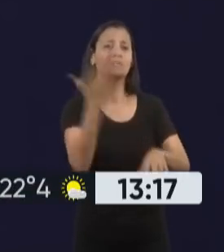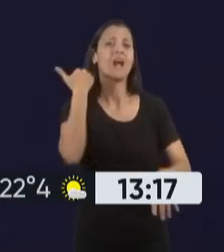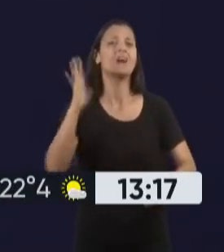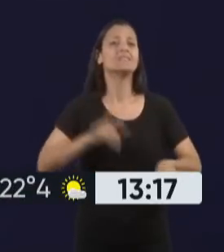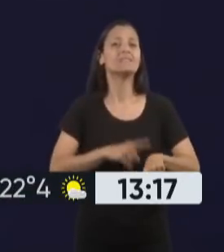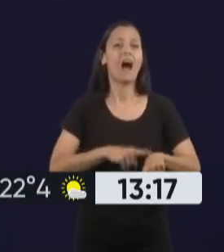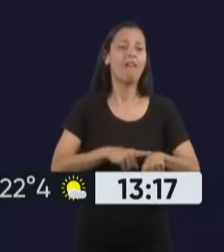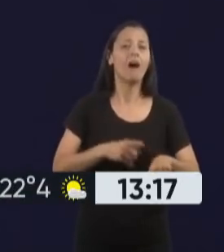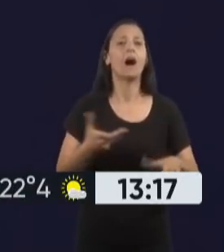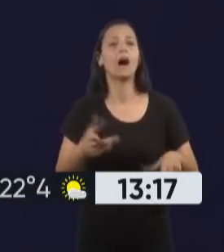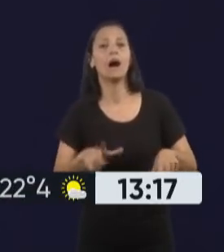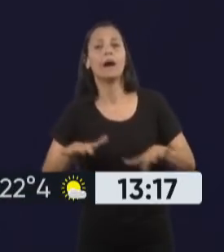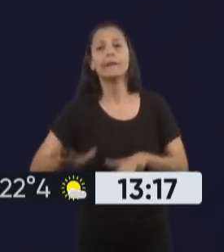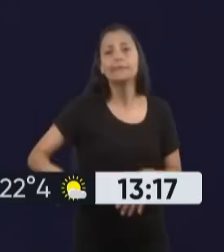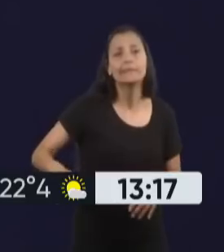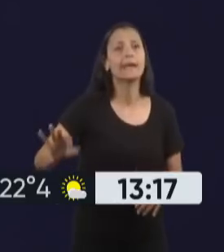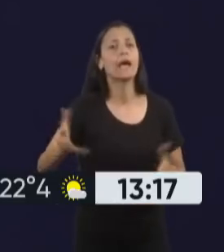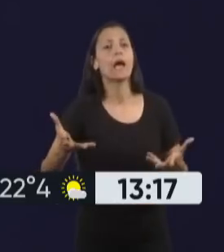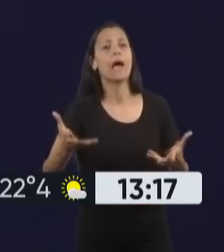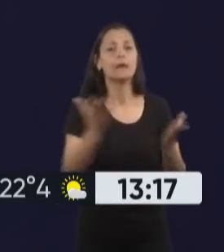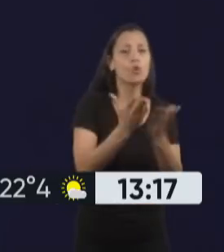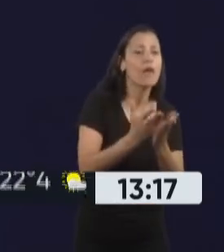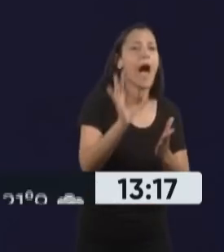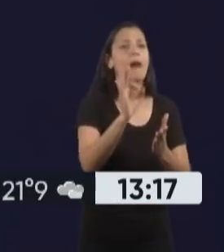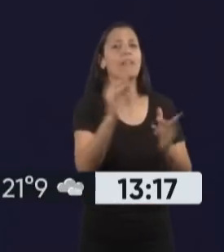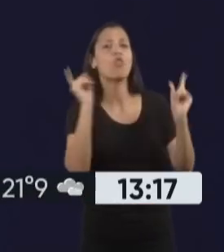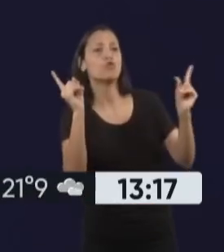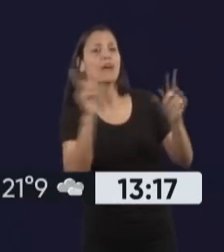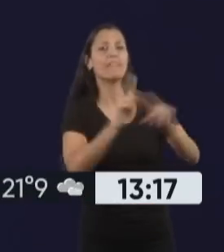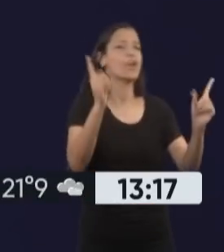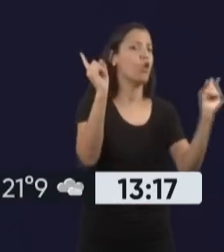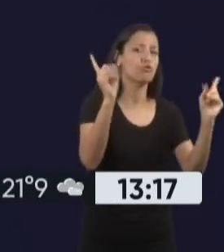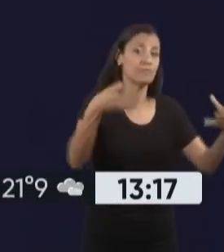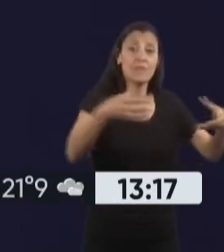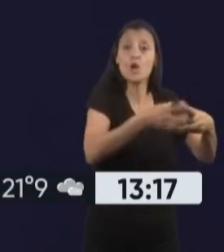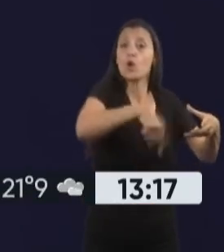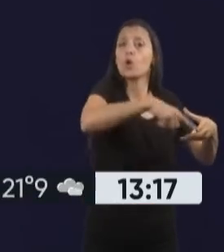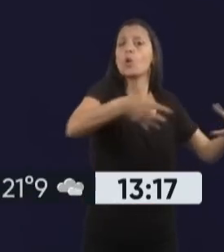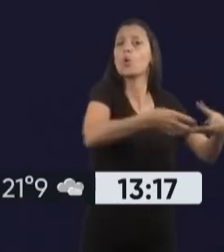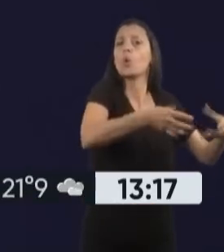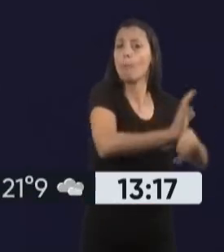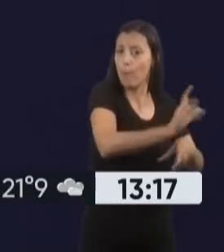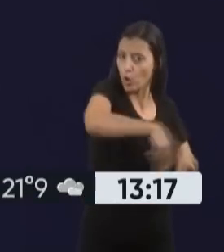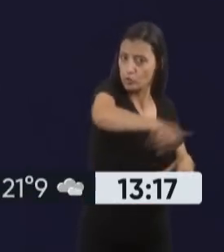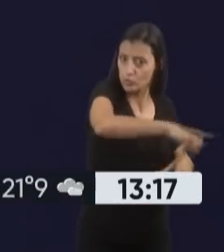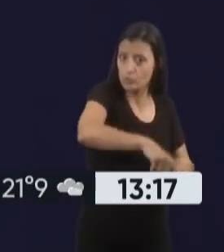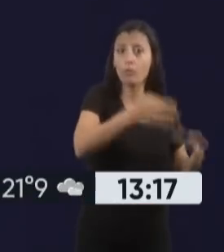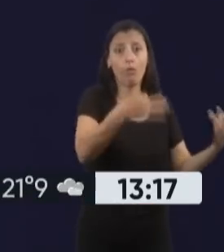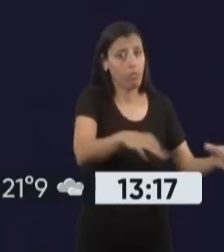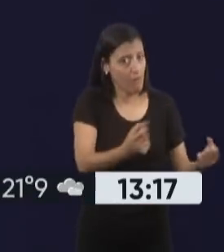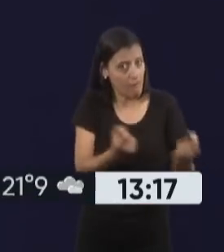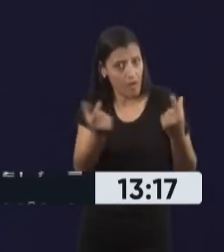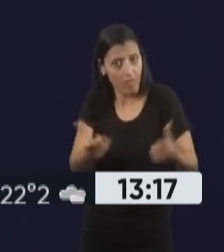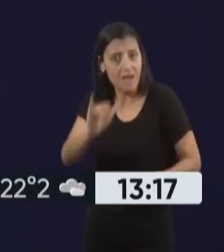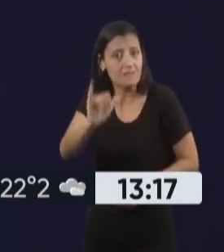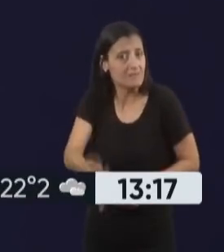o de estudiantes, o no importa, de docentes, no docentes, que efectivamente garanticen lo que